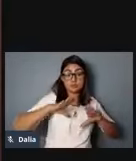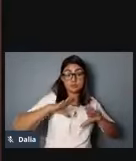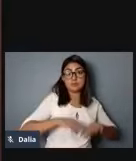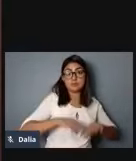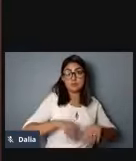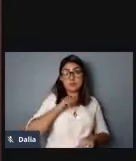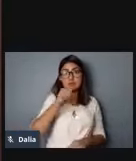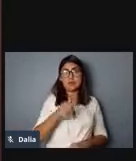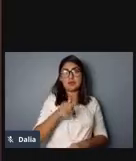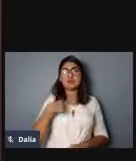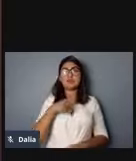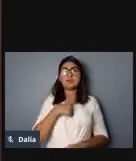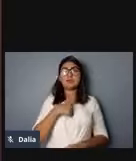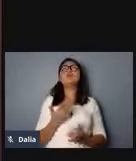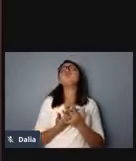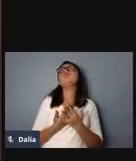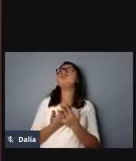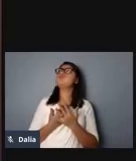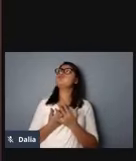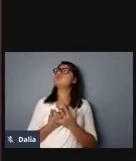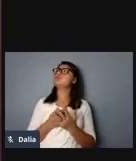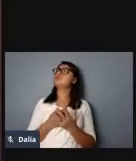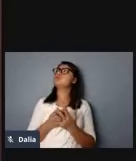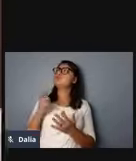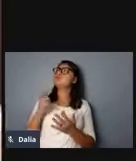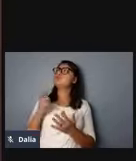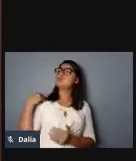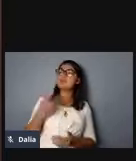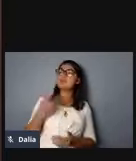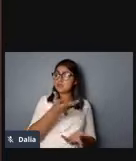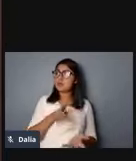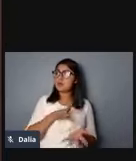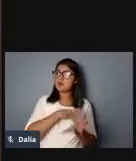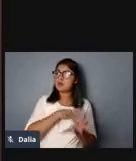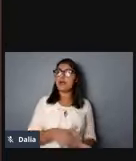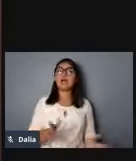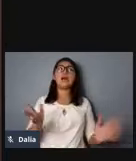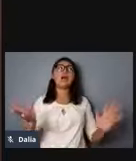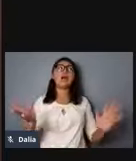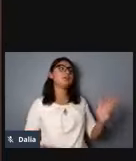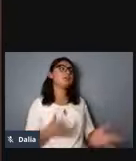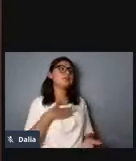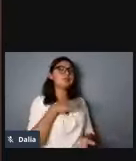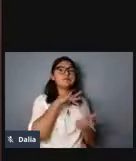un donativo que sea lucidor, o que alguien nos promueva para